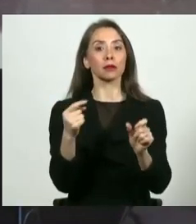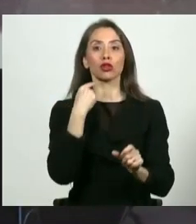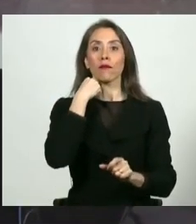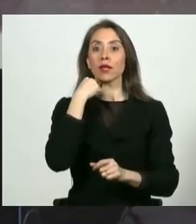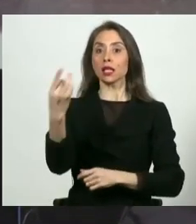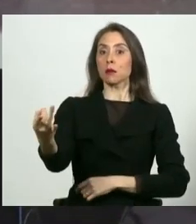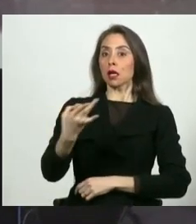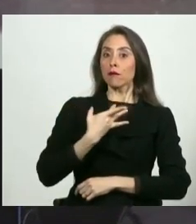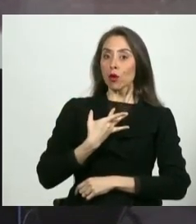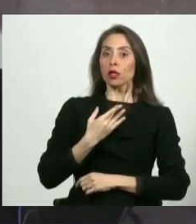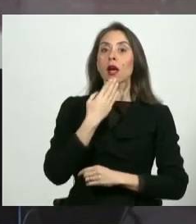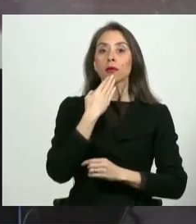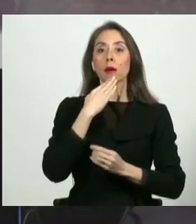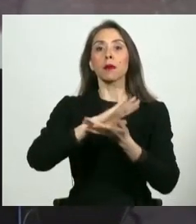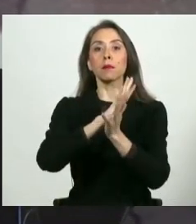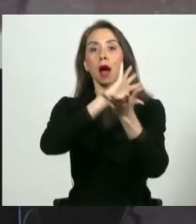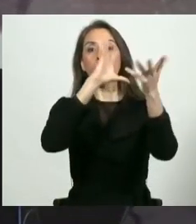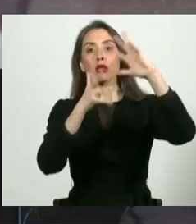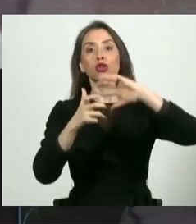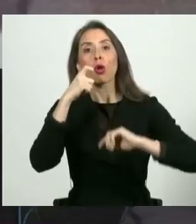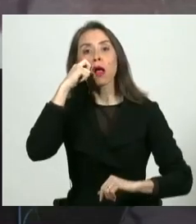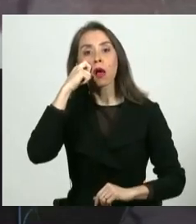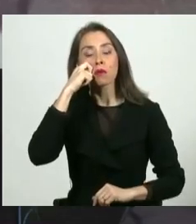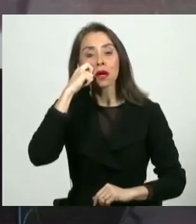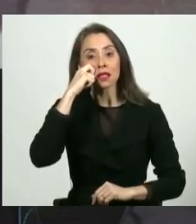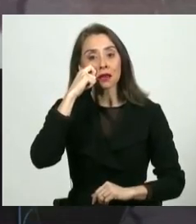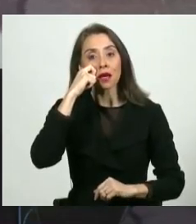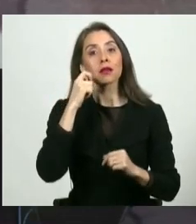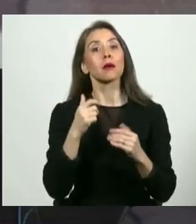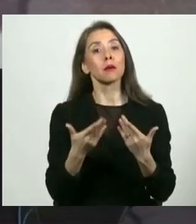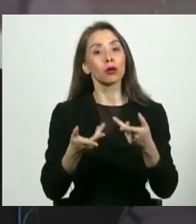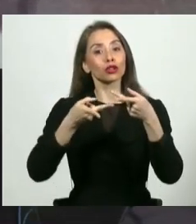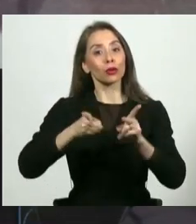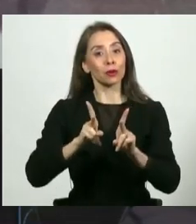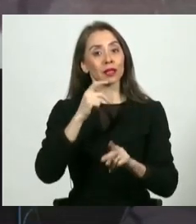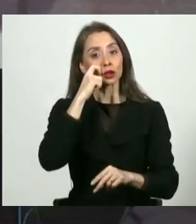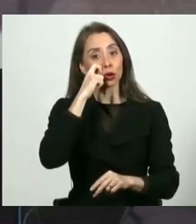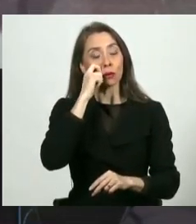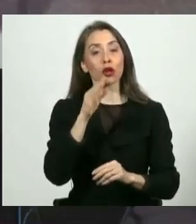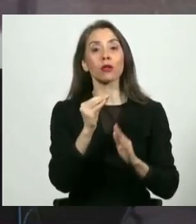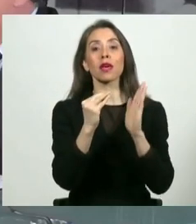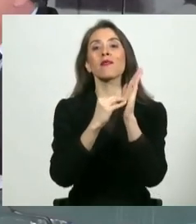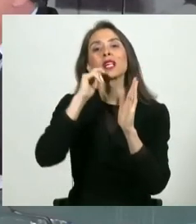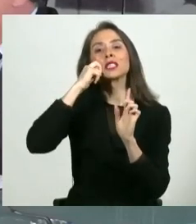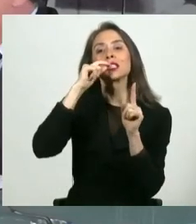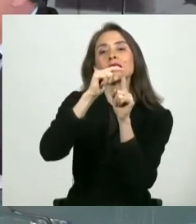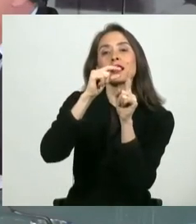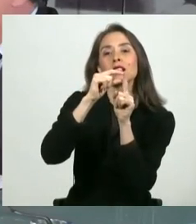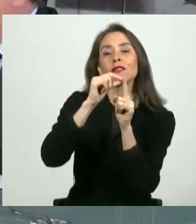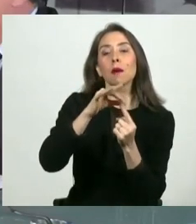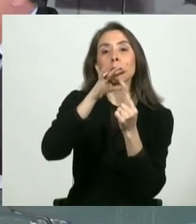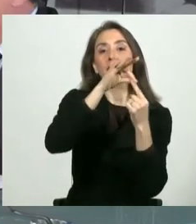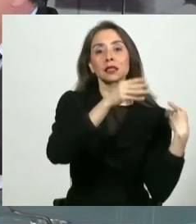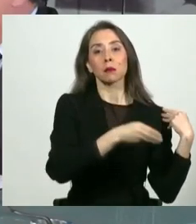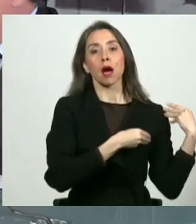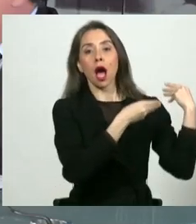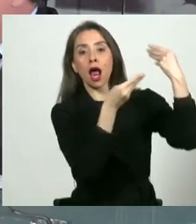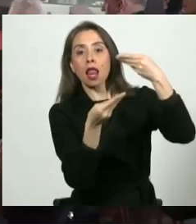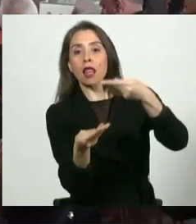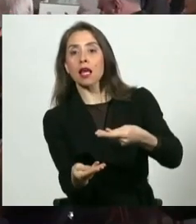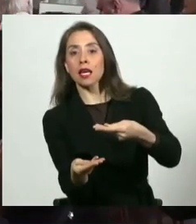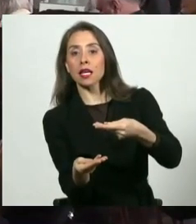violación, sino para la humanidad en su conjunto. Por ello, los derechos humanos podrían ser definidos como el principal legado que nos